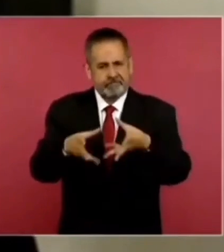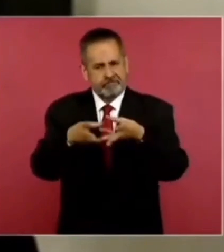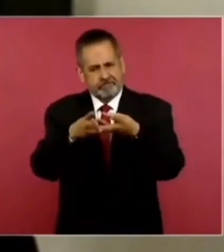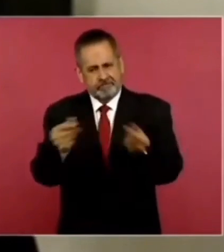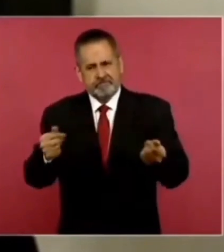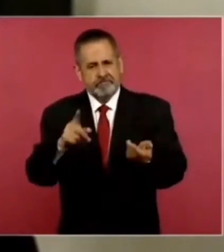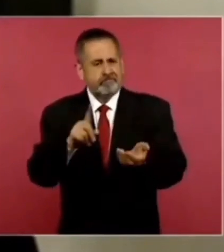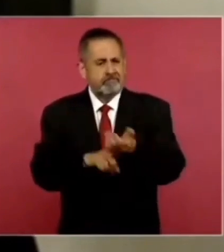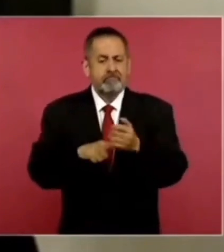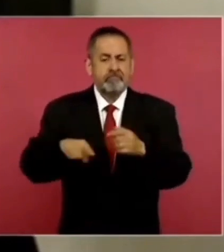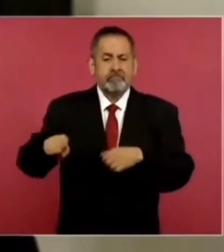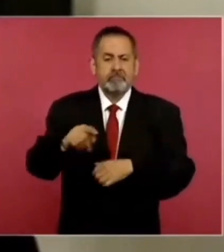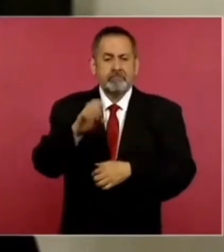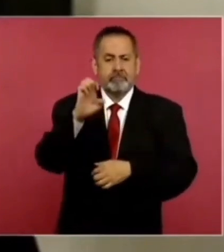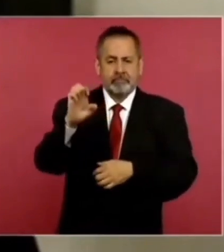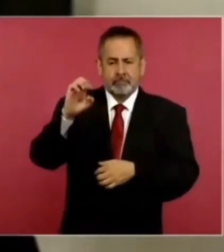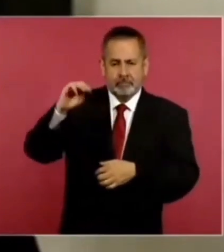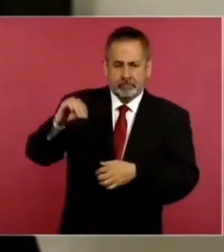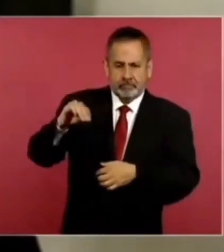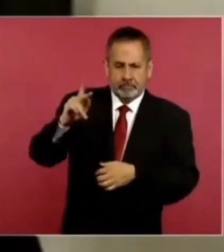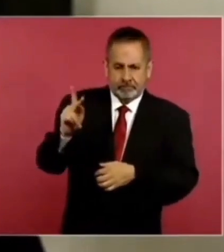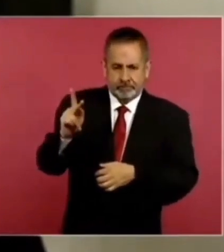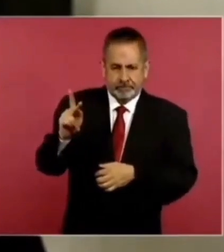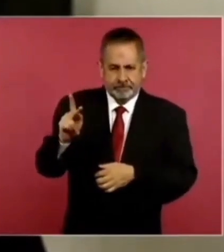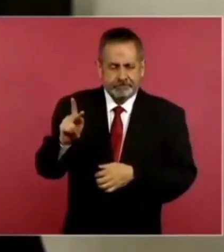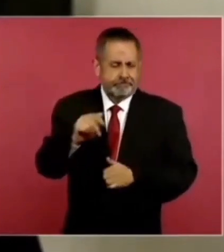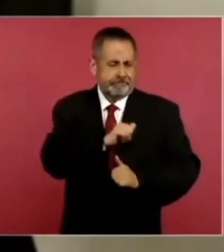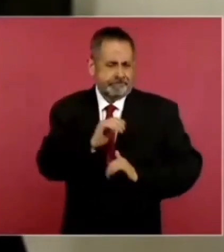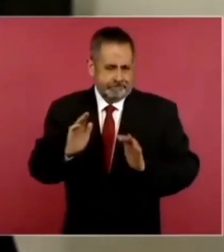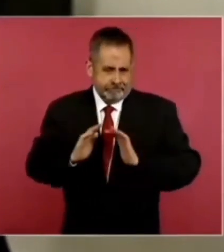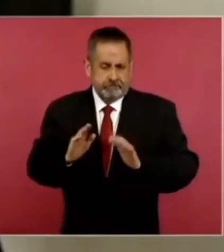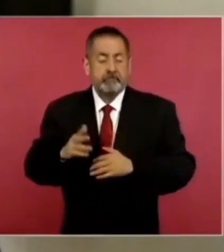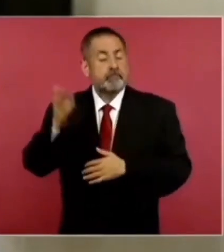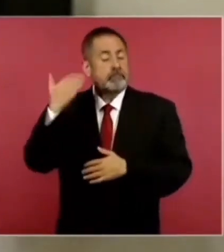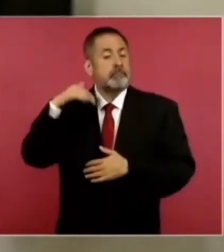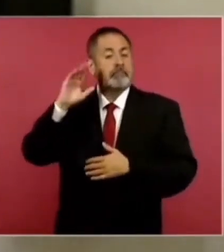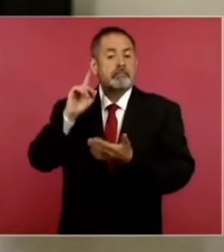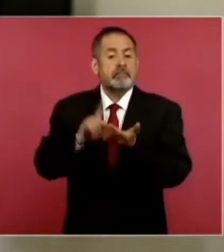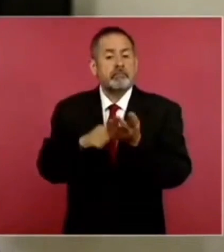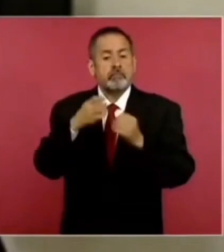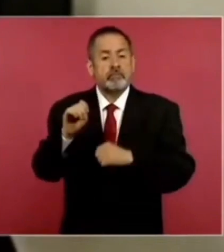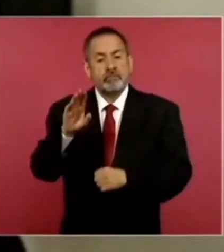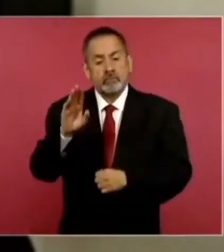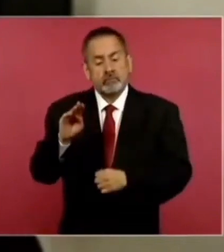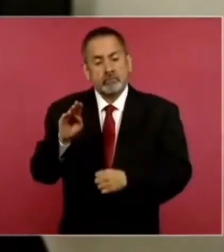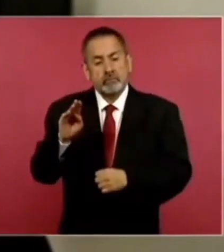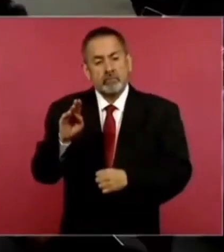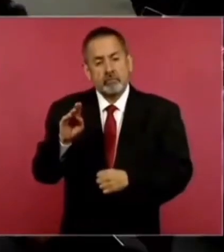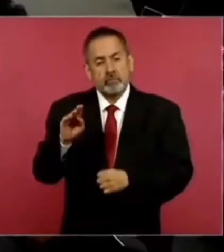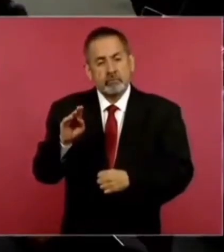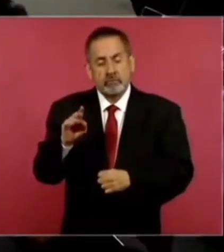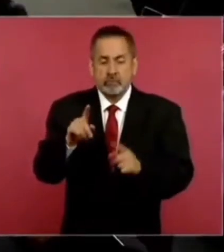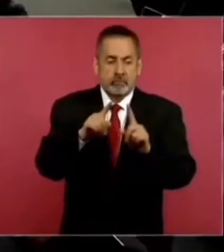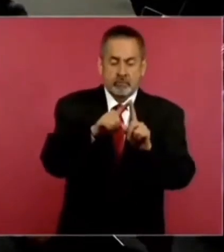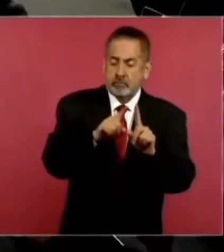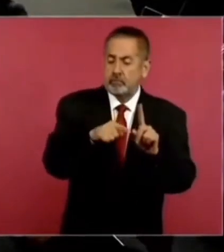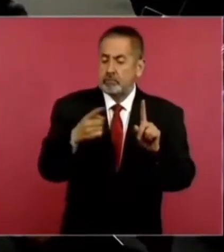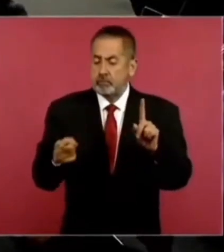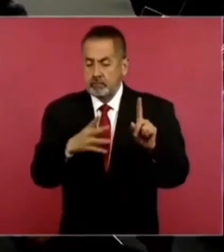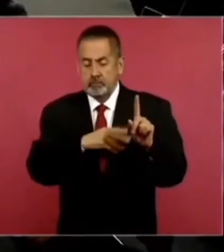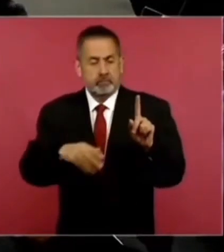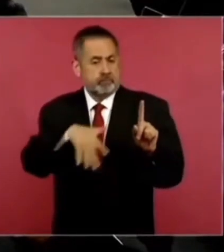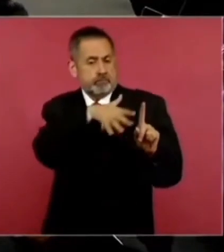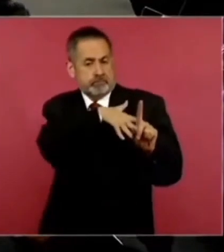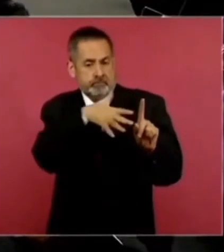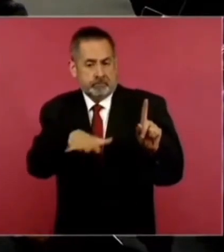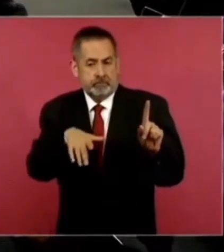desaparecer el Estado Mayor Presidencial. En los años 90, el hijo del